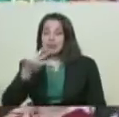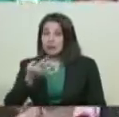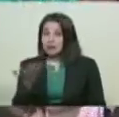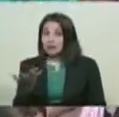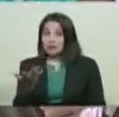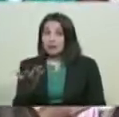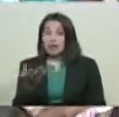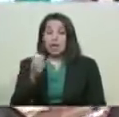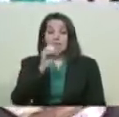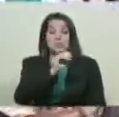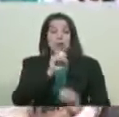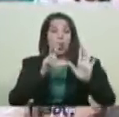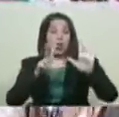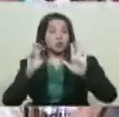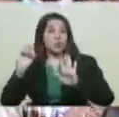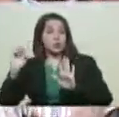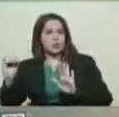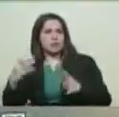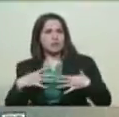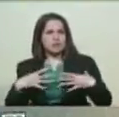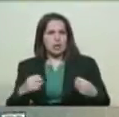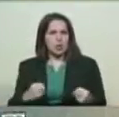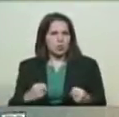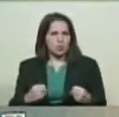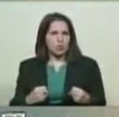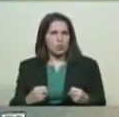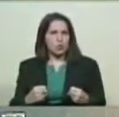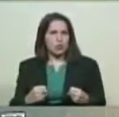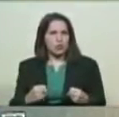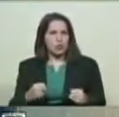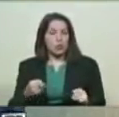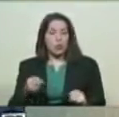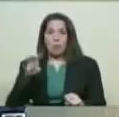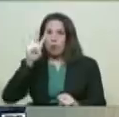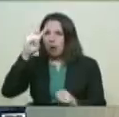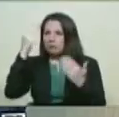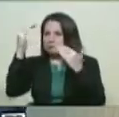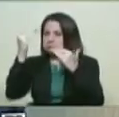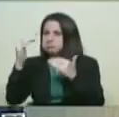El 0800 Salud, en cuarto lugar.